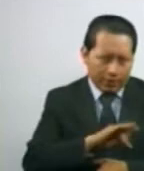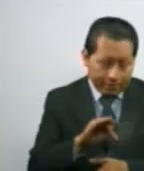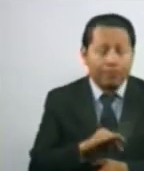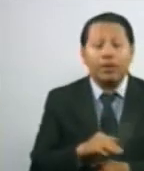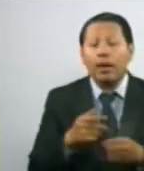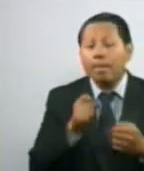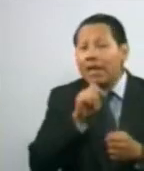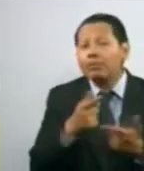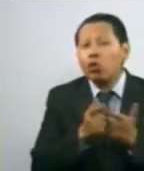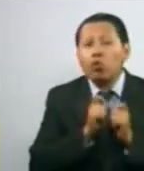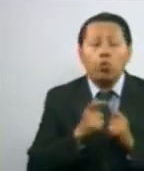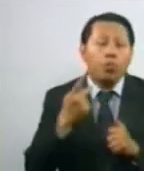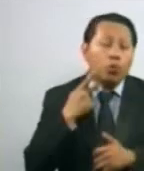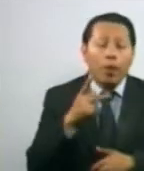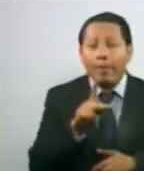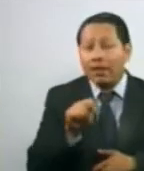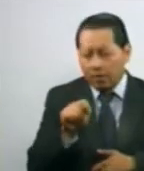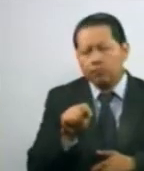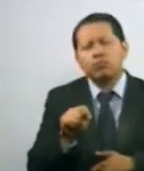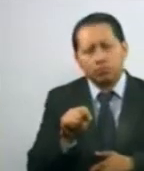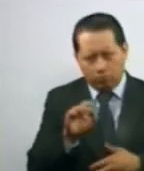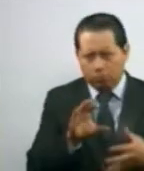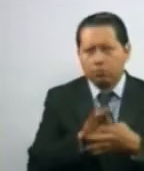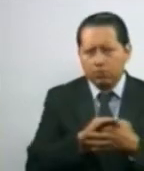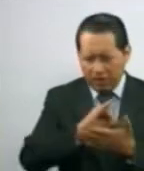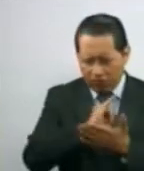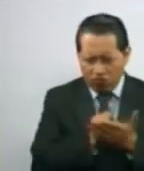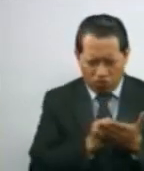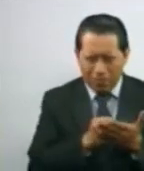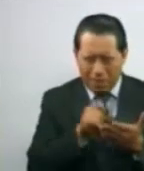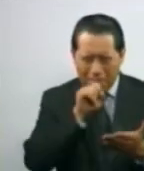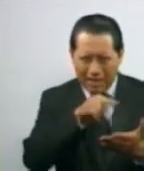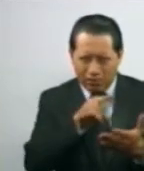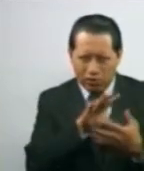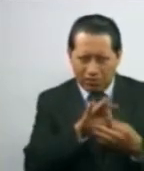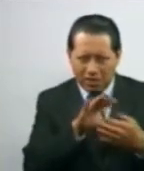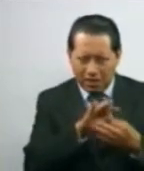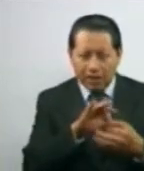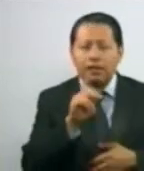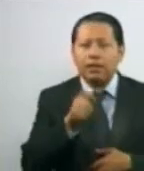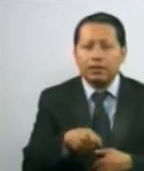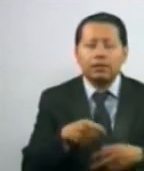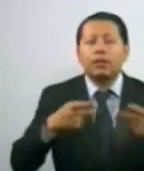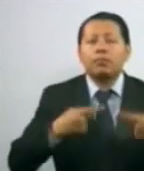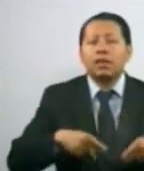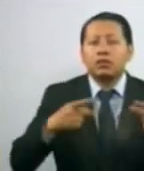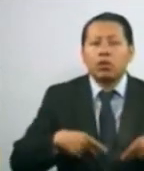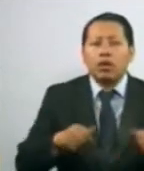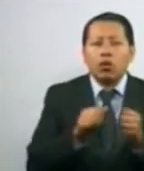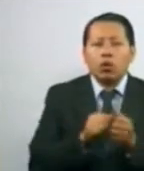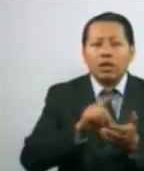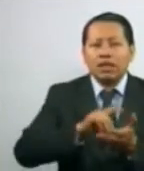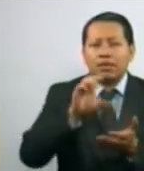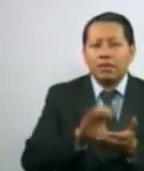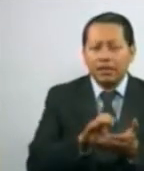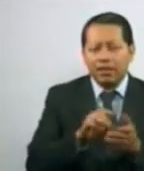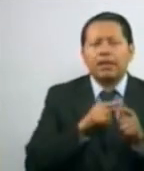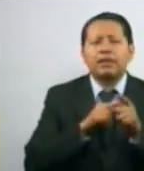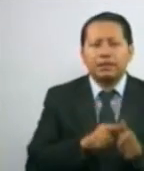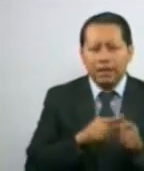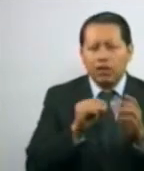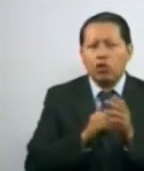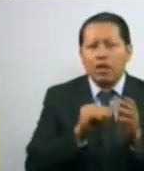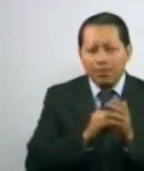del Partido del Trabajo coincidimos con la sección del informe donde se destaca que las personas con discapacidad continúan